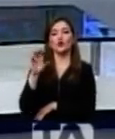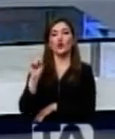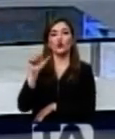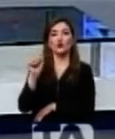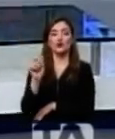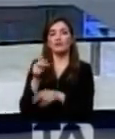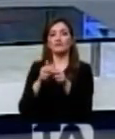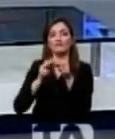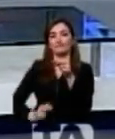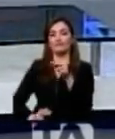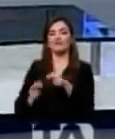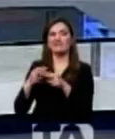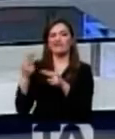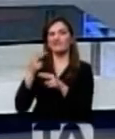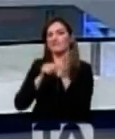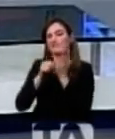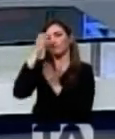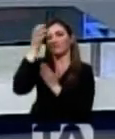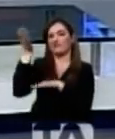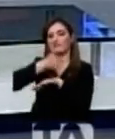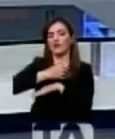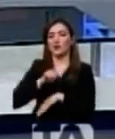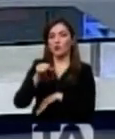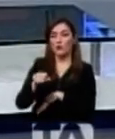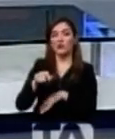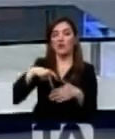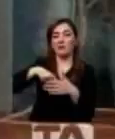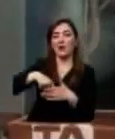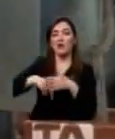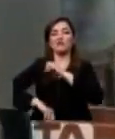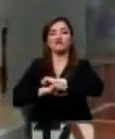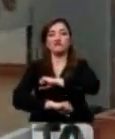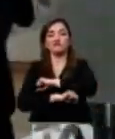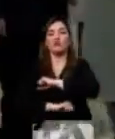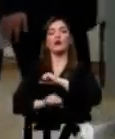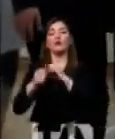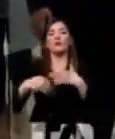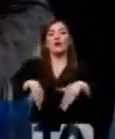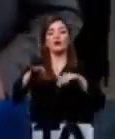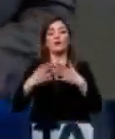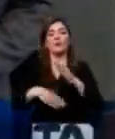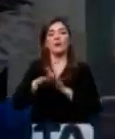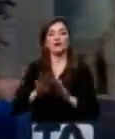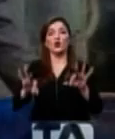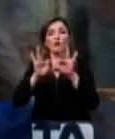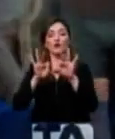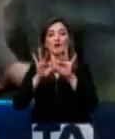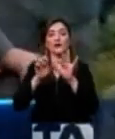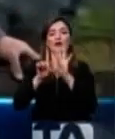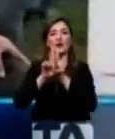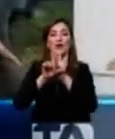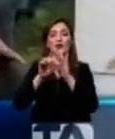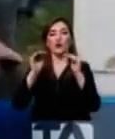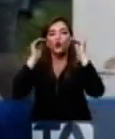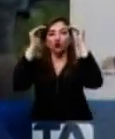los legisladores lo acusaron de entorpecer el tratamiento de dos leyes fundamentales como son la de educación superior y la de educación